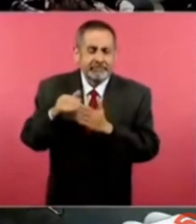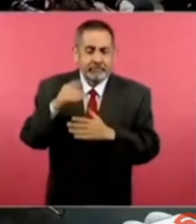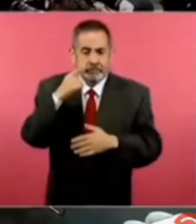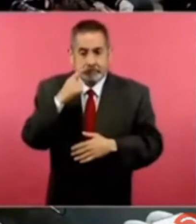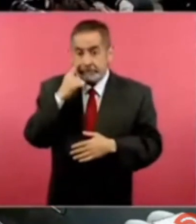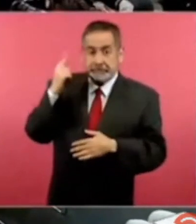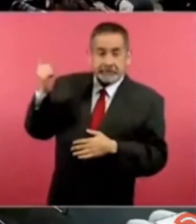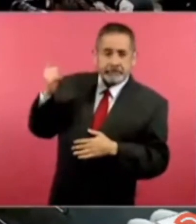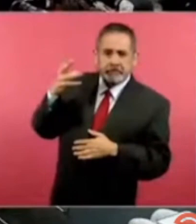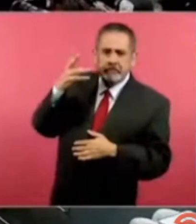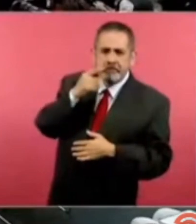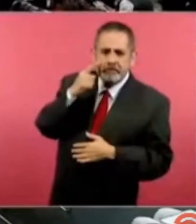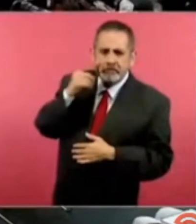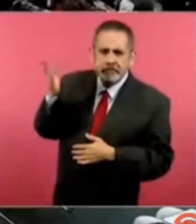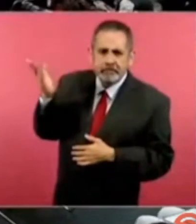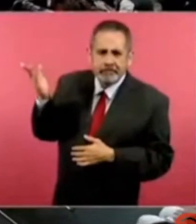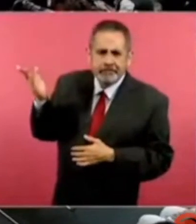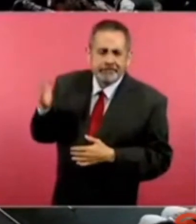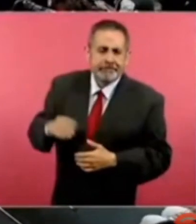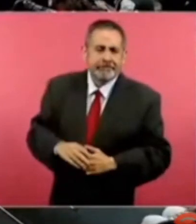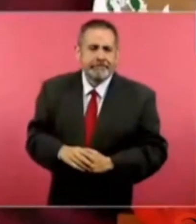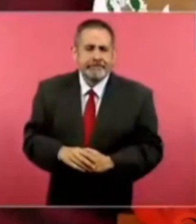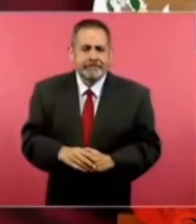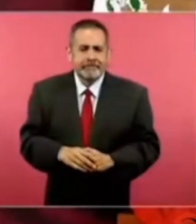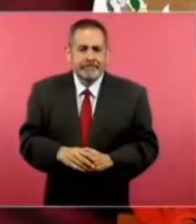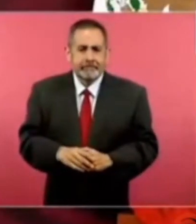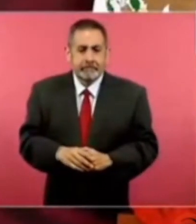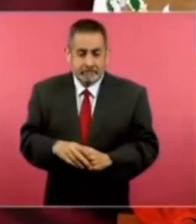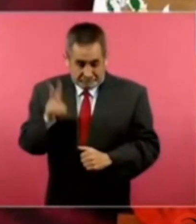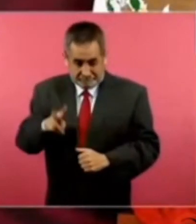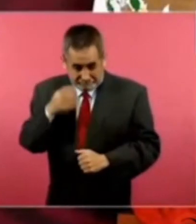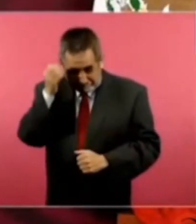de